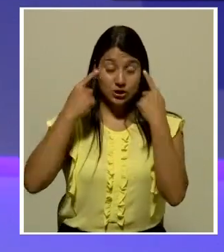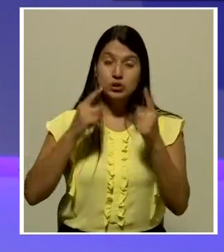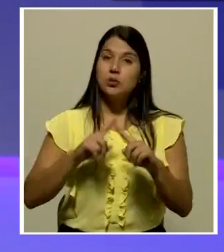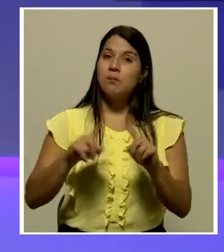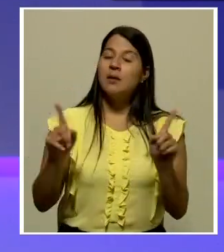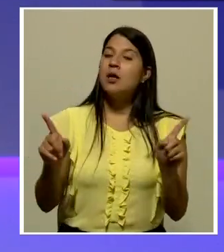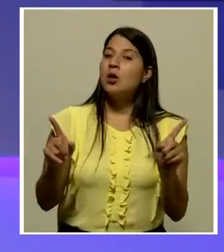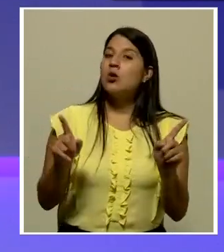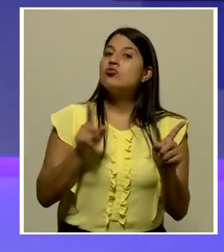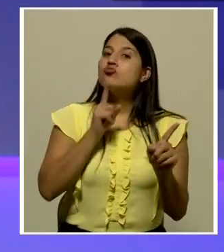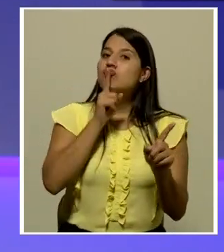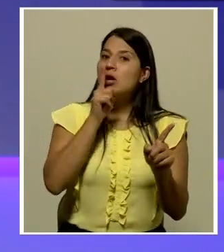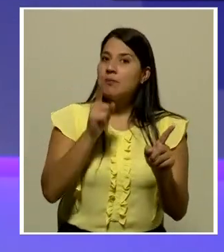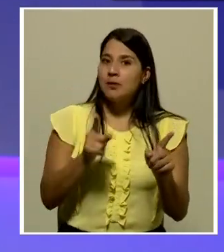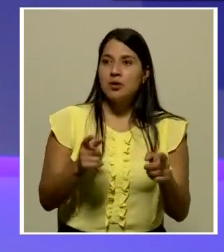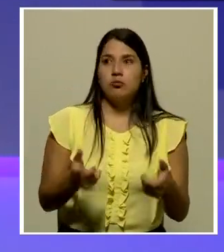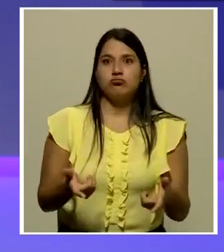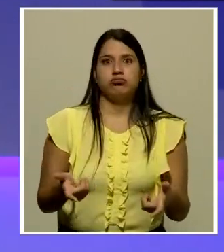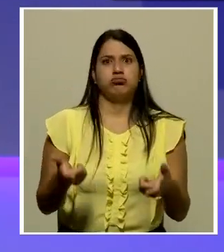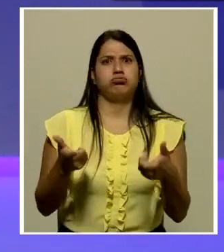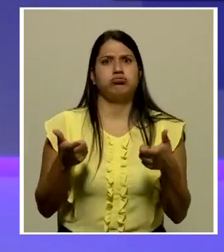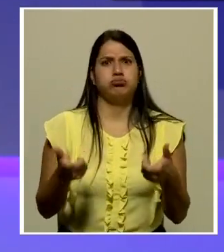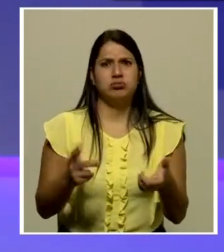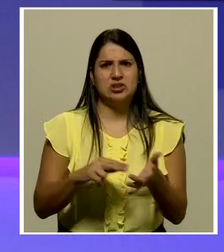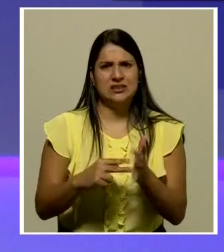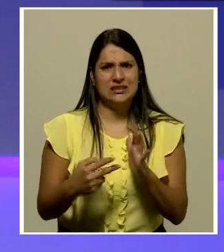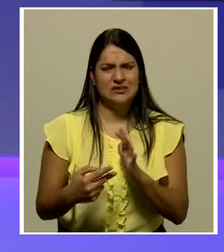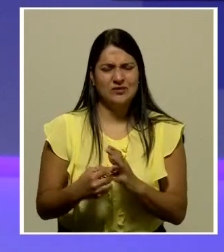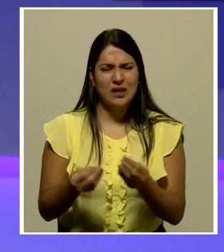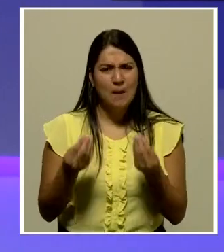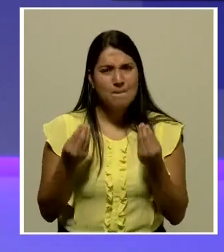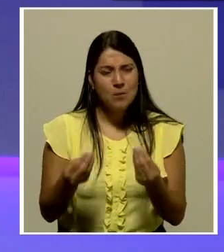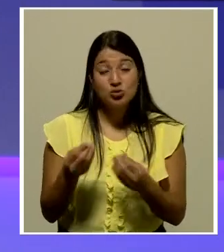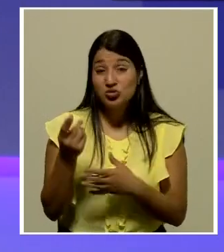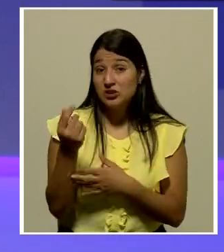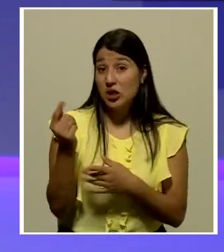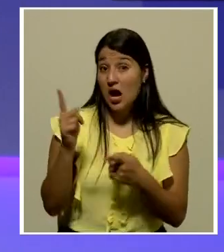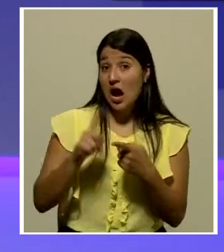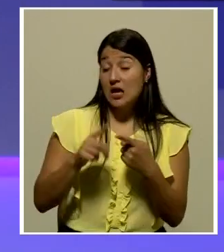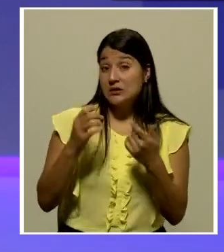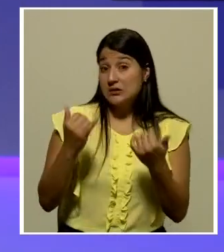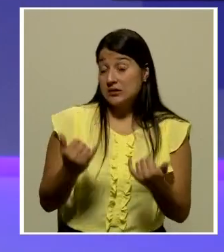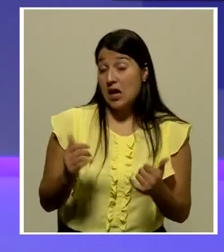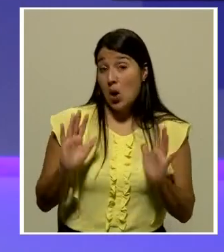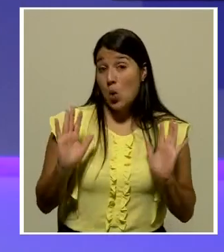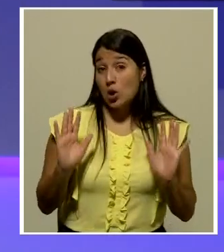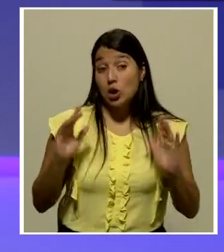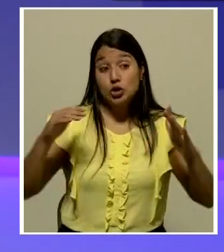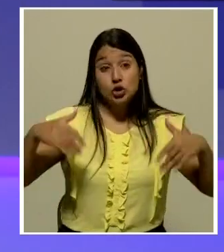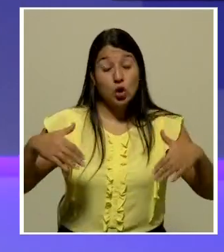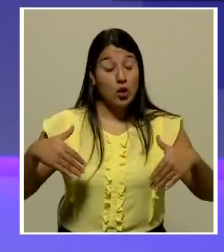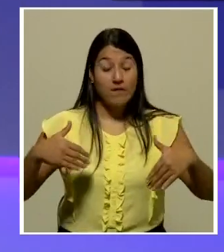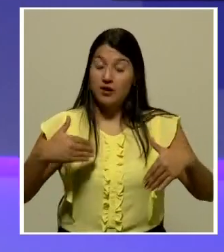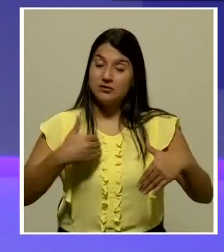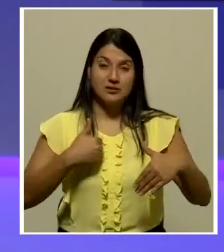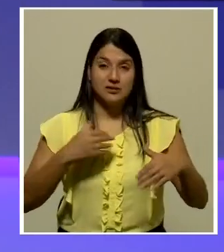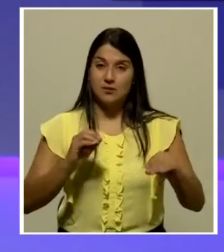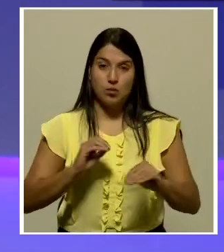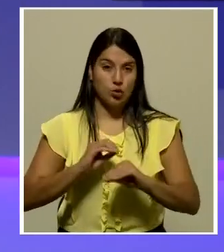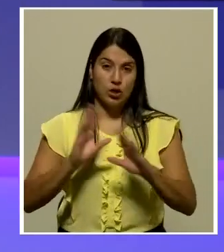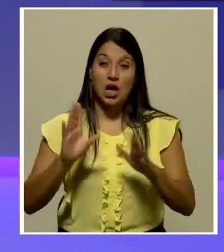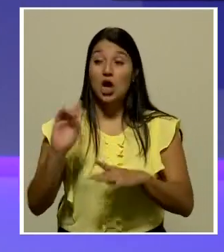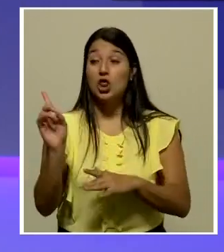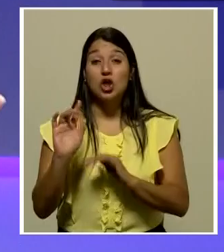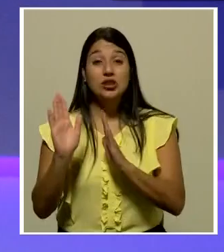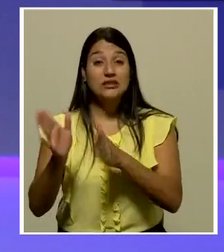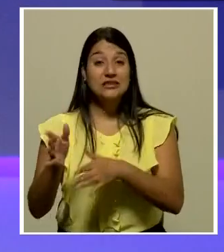dinero alta, muchísimo dinero, y hasta el día de hoy, por lo menos públicamente, no está muy claro dónde